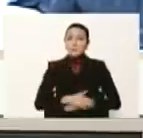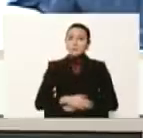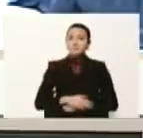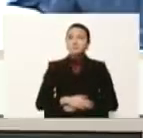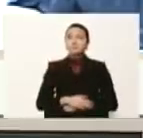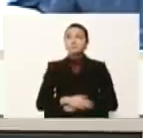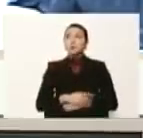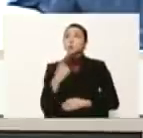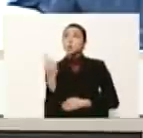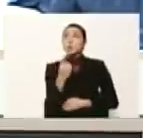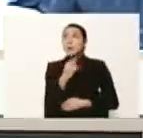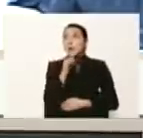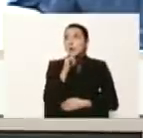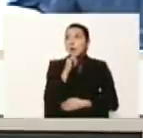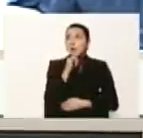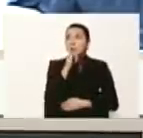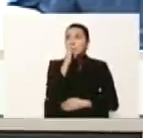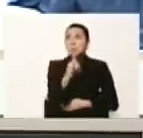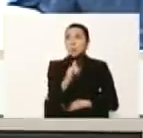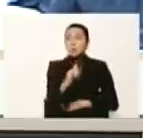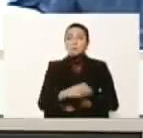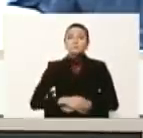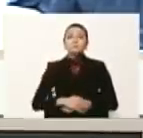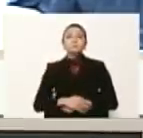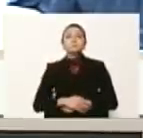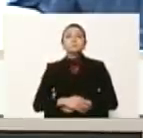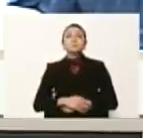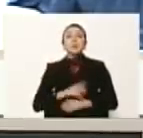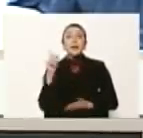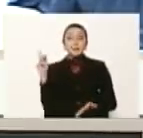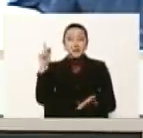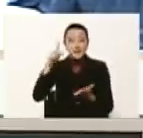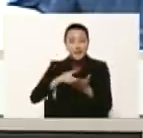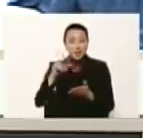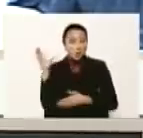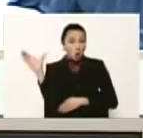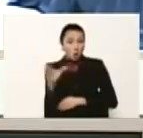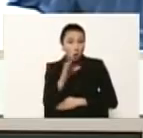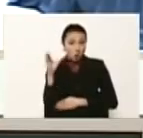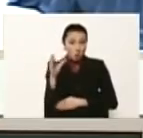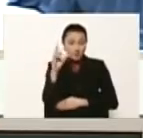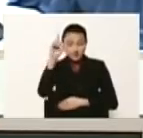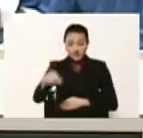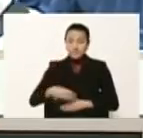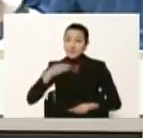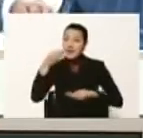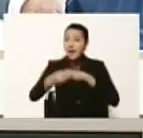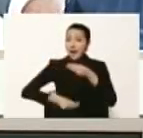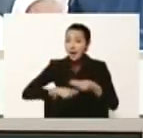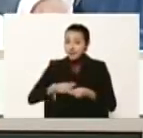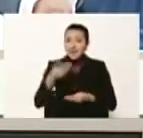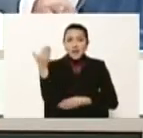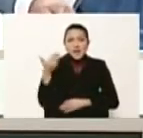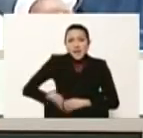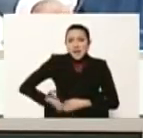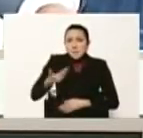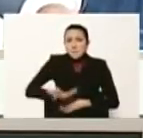Solamente informaron que había llegado a Colombia a también hacer